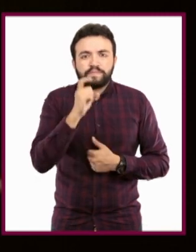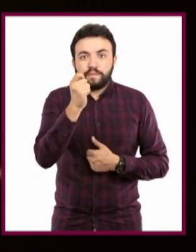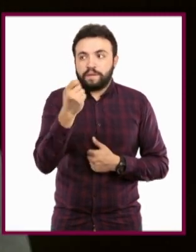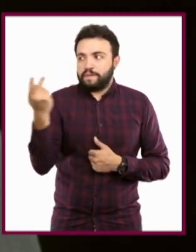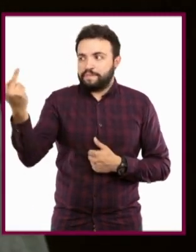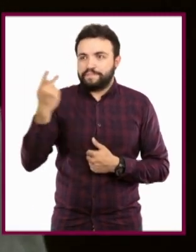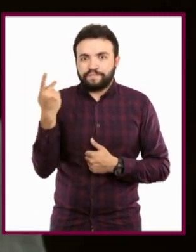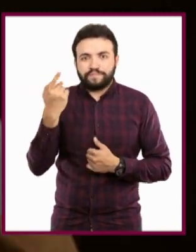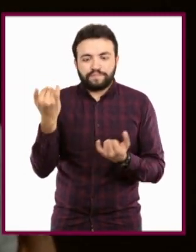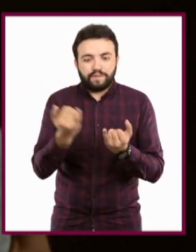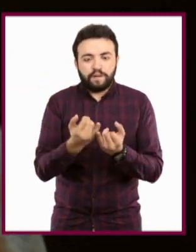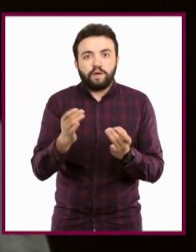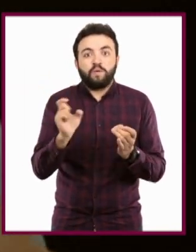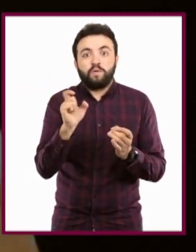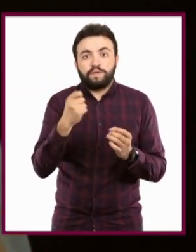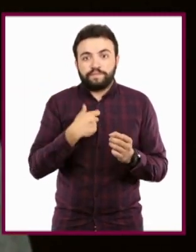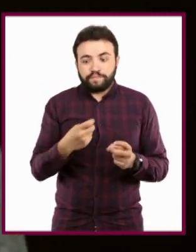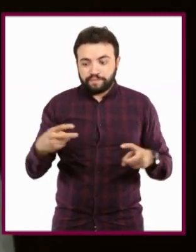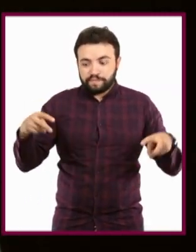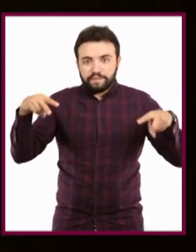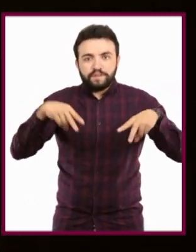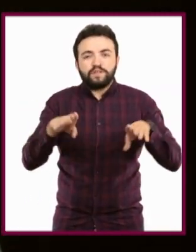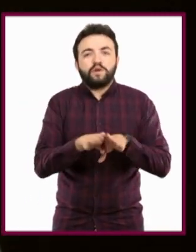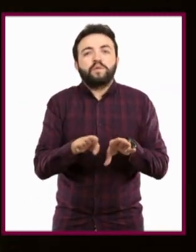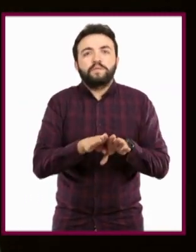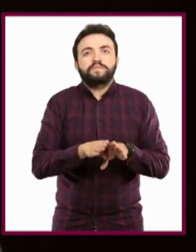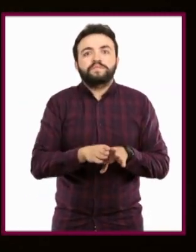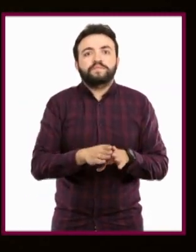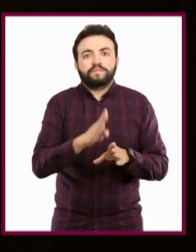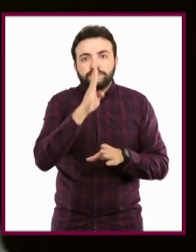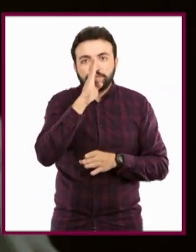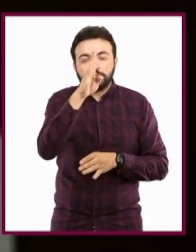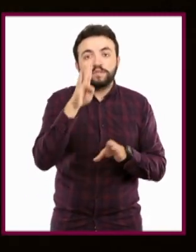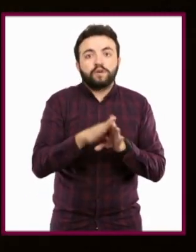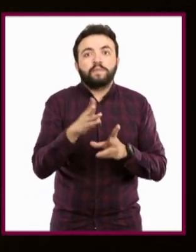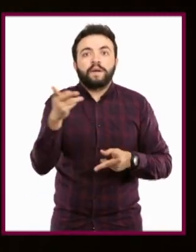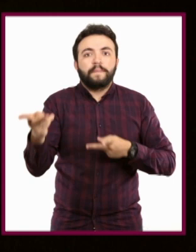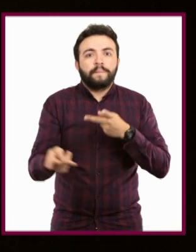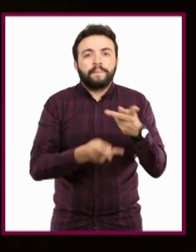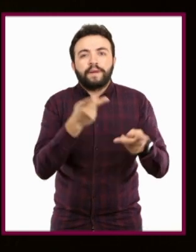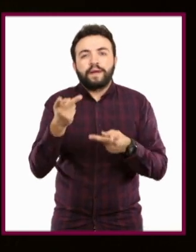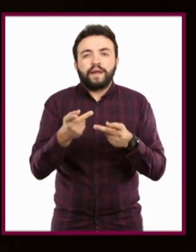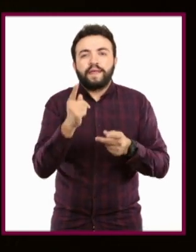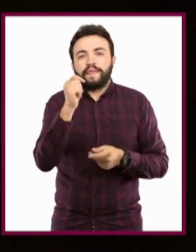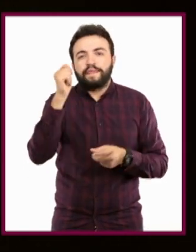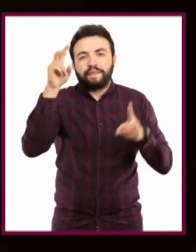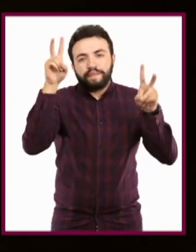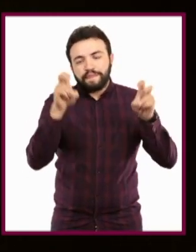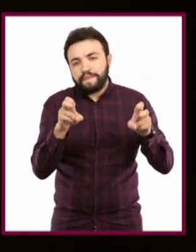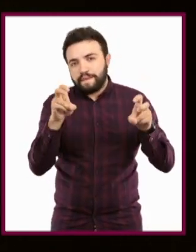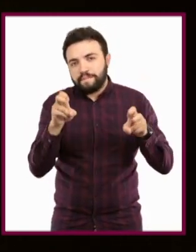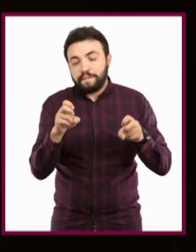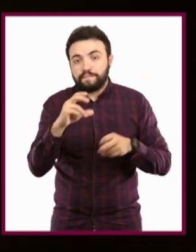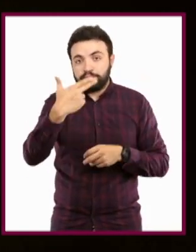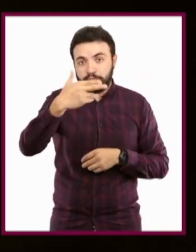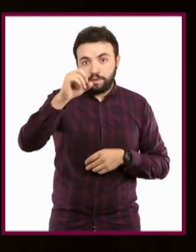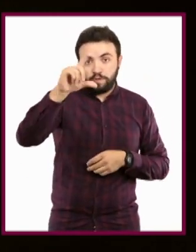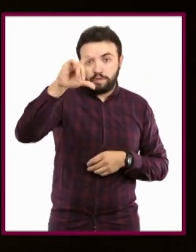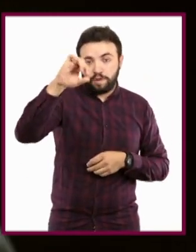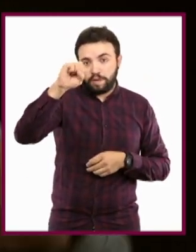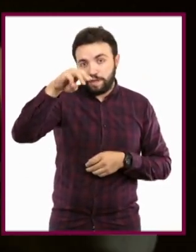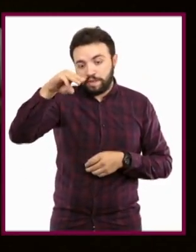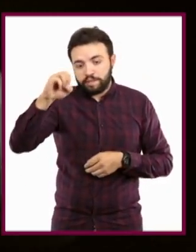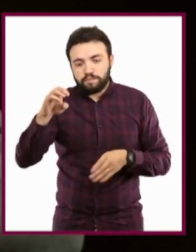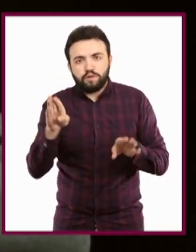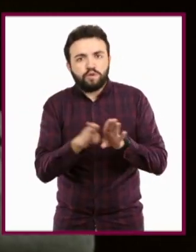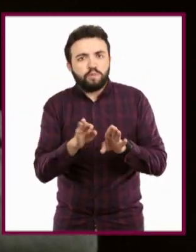Juliana y yo, cuando nos ponemos aquí frente a ustedes a hablar de un tema y lo conectamos con otro y otro. El holismo es la capacidad de